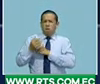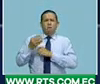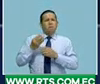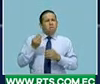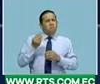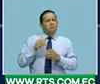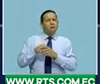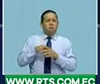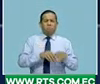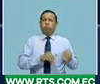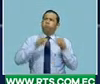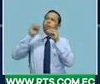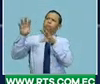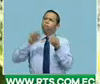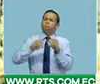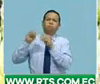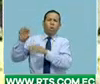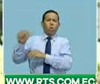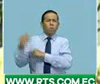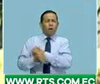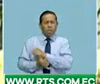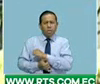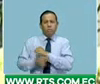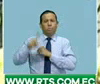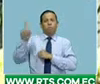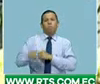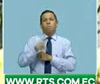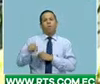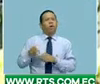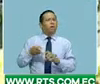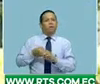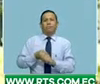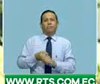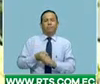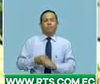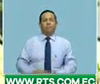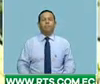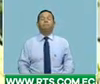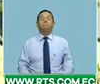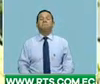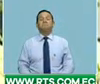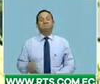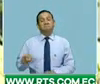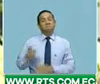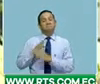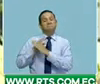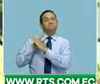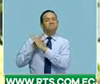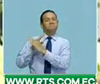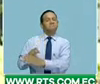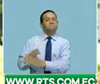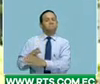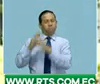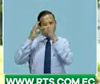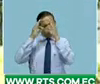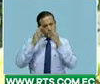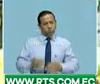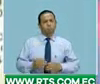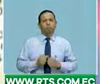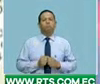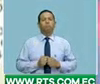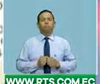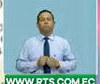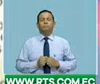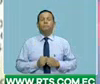naturaleza en paraísos fiscales. La candidatura del binomio presidencial deberá ser rechazada de forma definitiva.